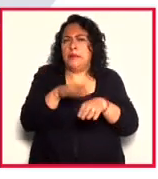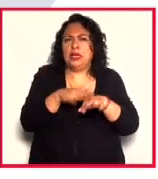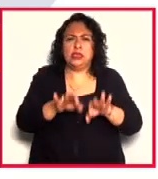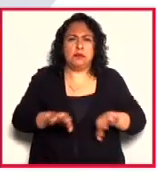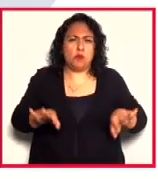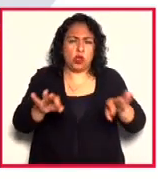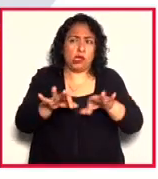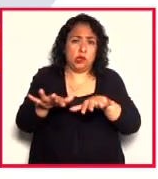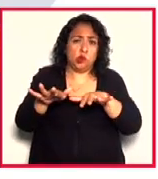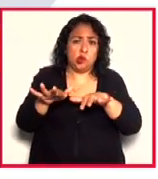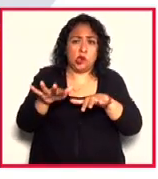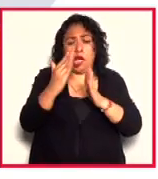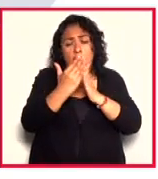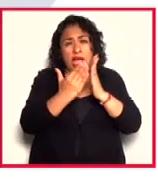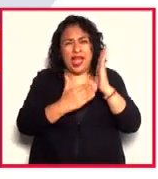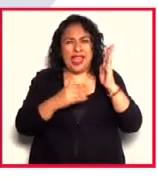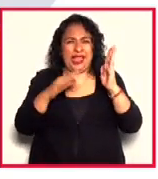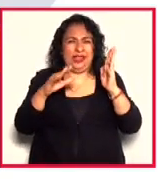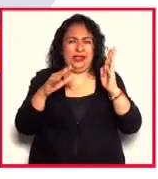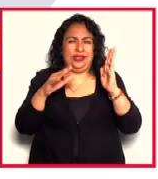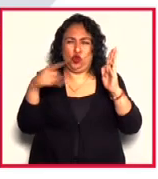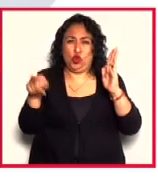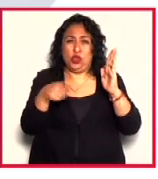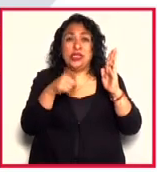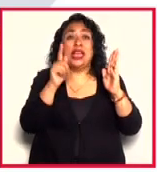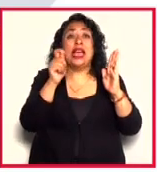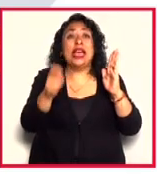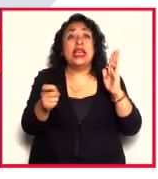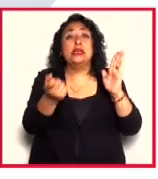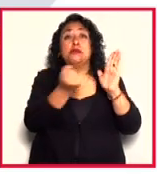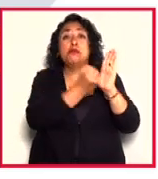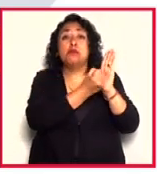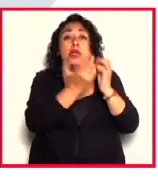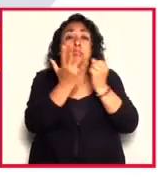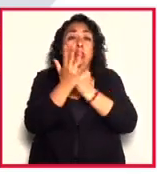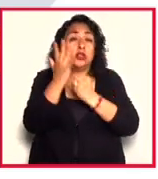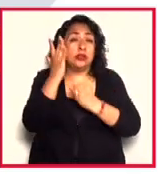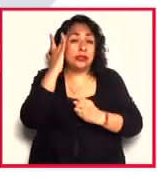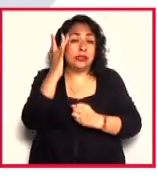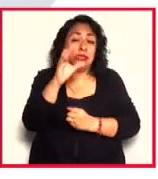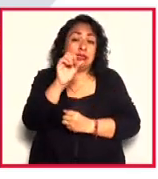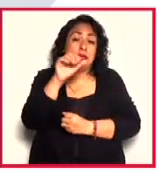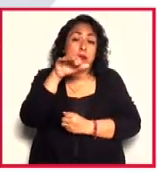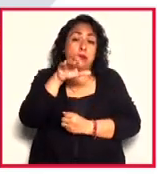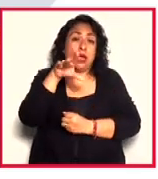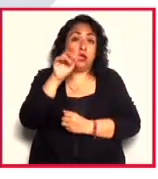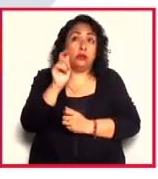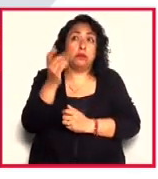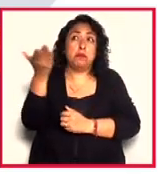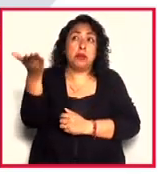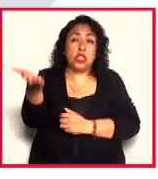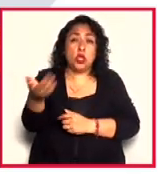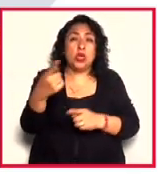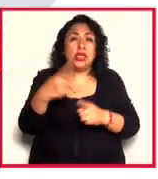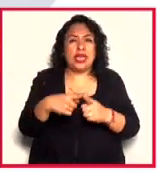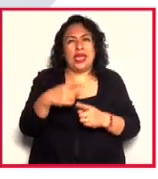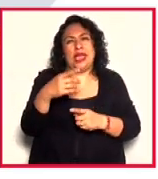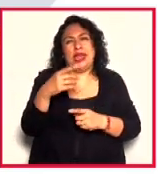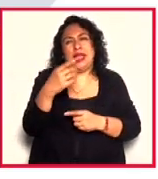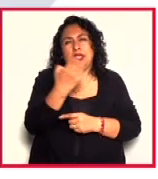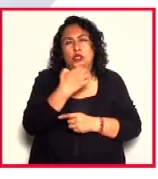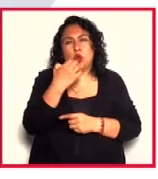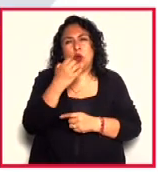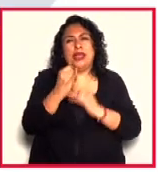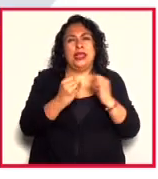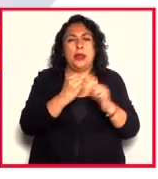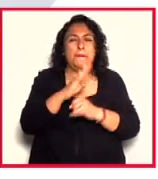notoria de todo el catálogo de Osvaldo Golijov es su Pasión según San Marcos. Se le encargó ni más ni menos que la Academia Internacional Bach y